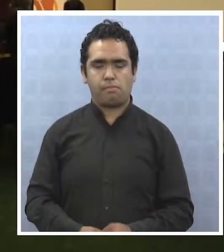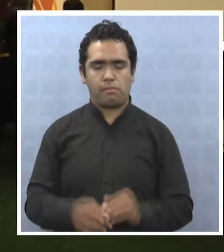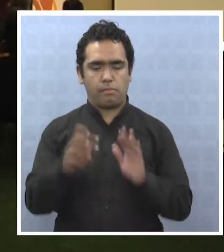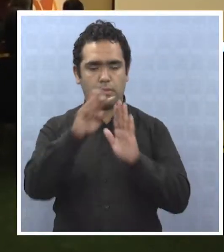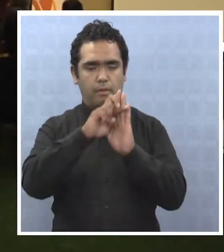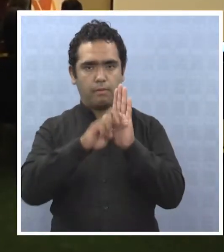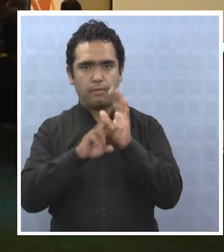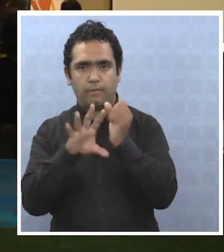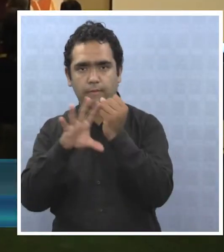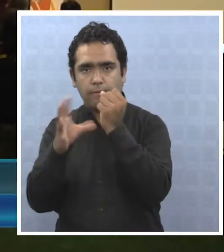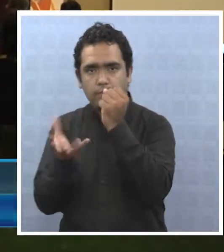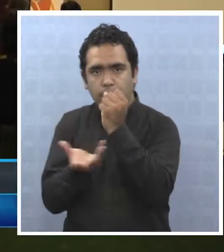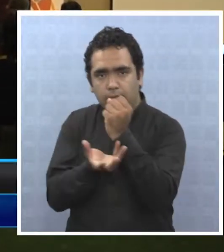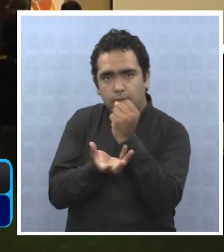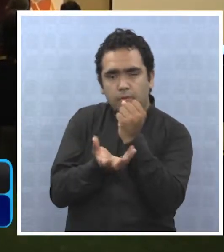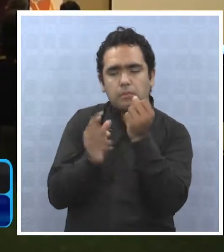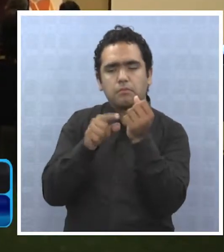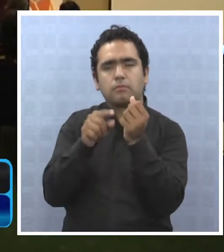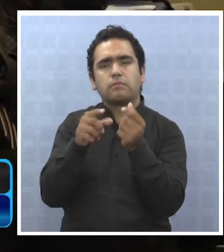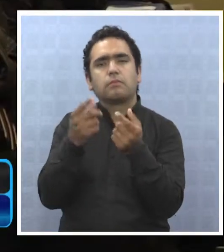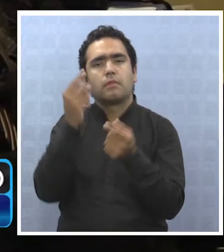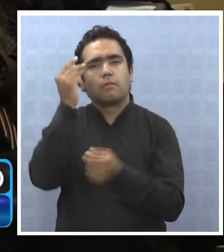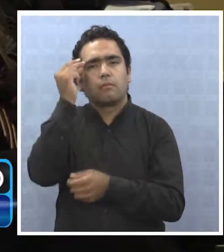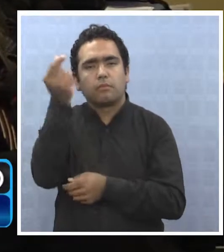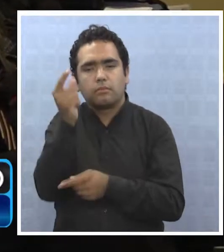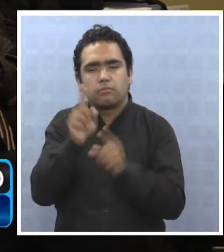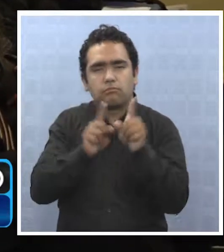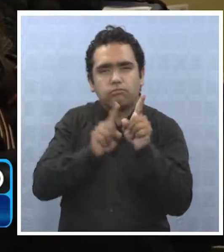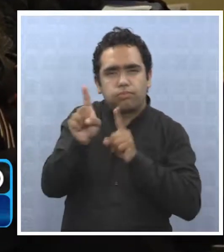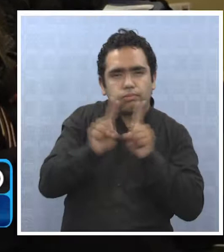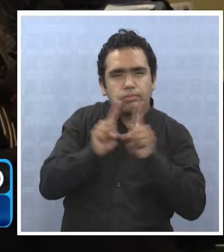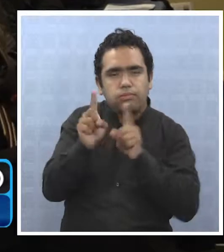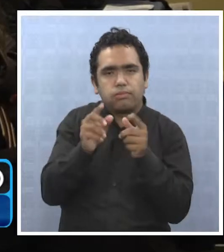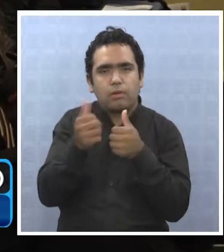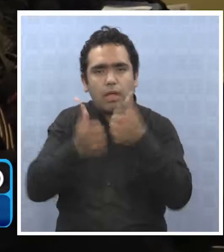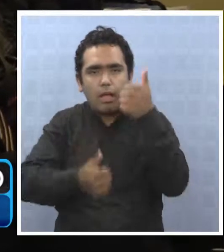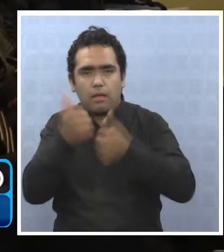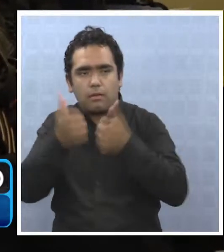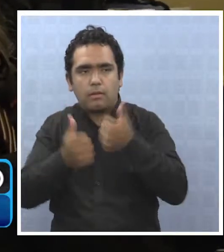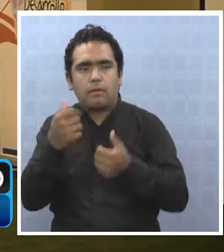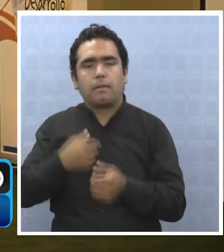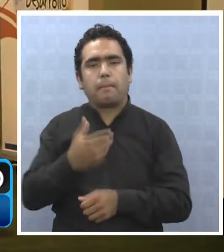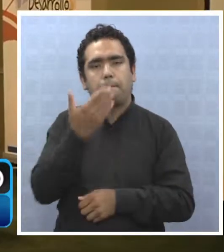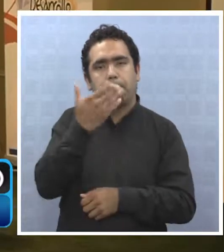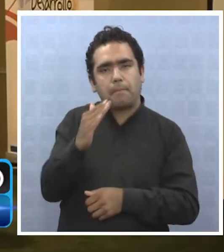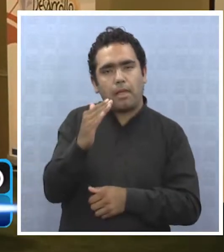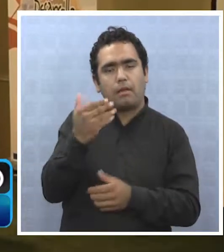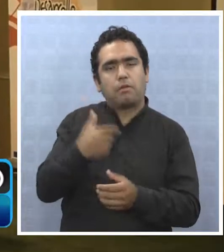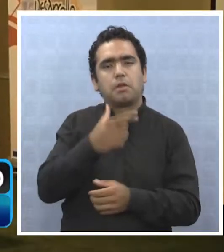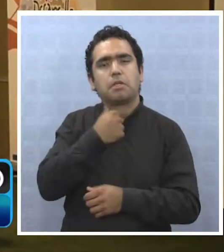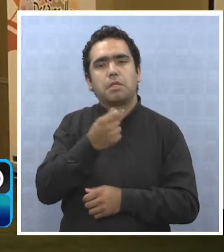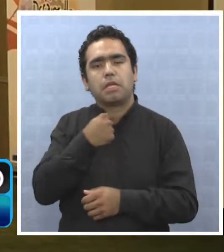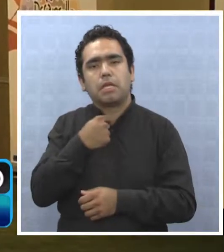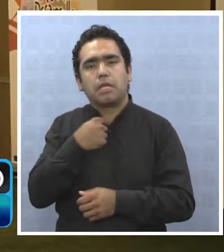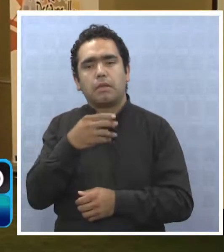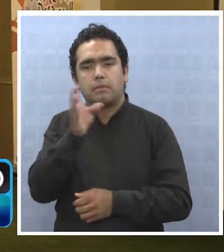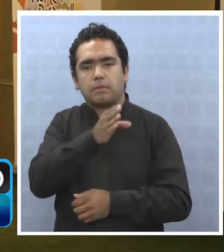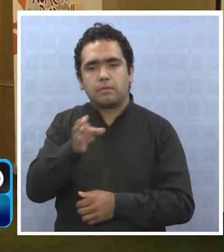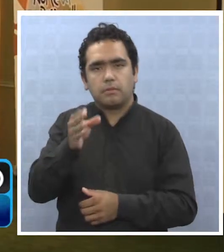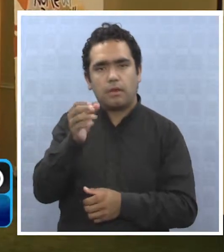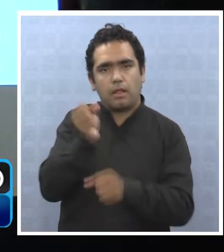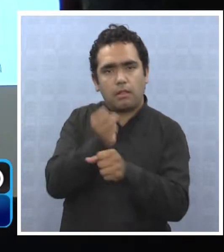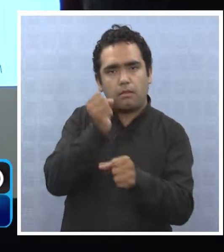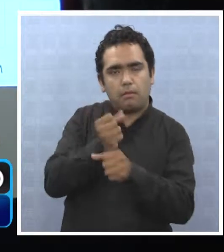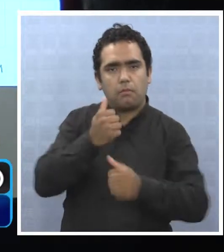Mediante un proyecto del Fondo de Innovación para la Competitividad, se pretende en nuestra región mejorar la cantidad y calidad de su capital humano